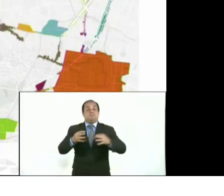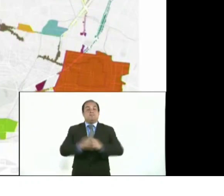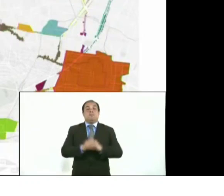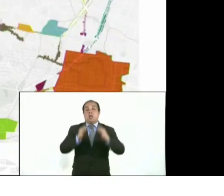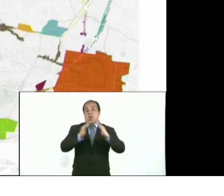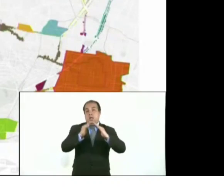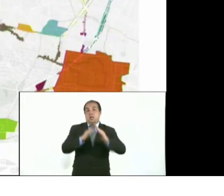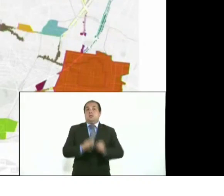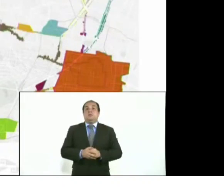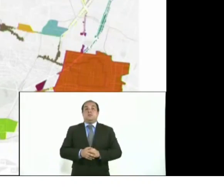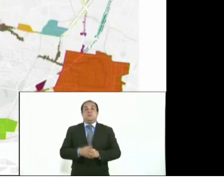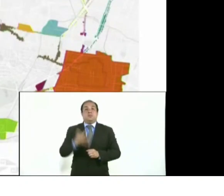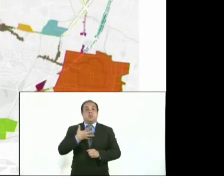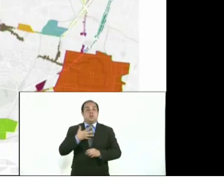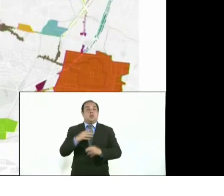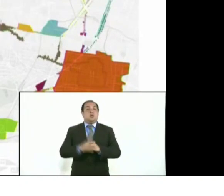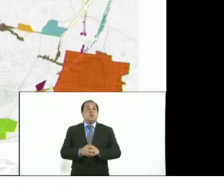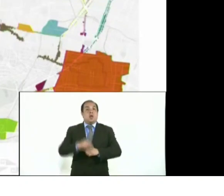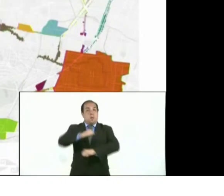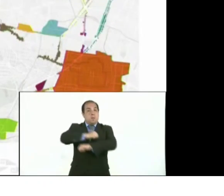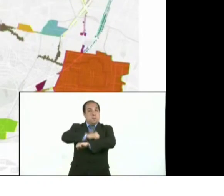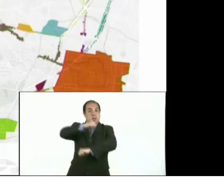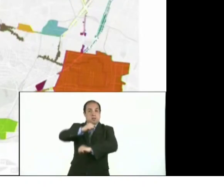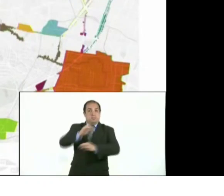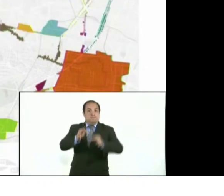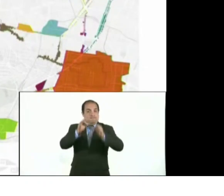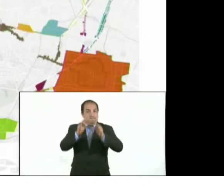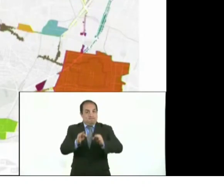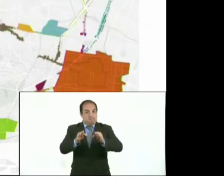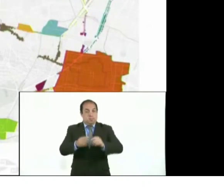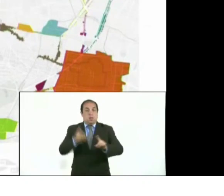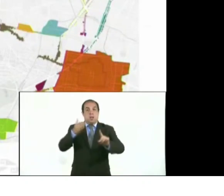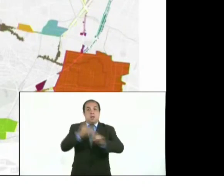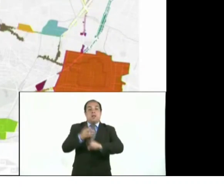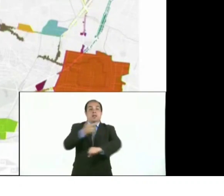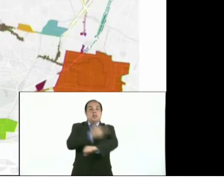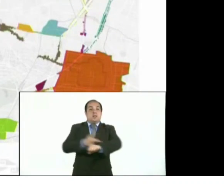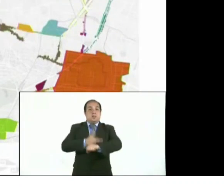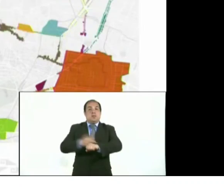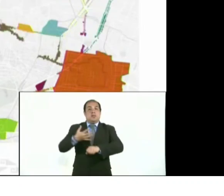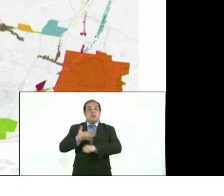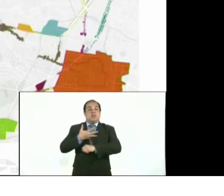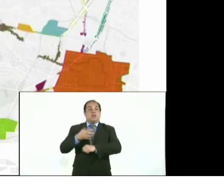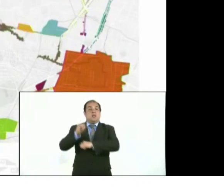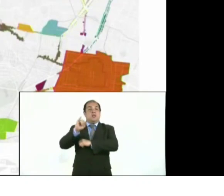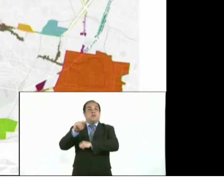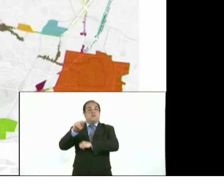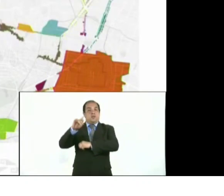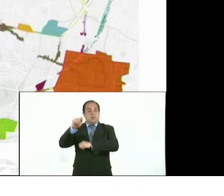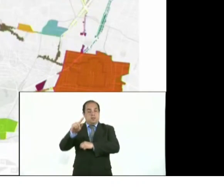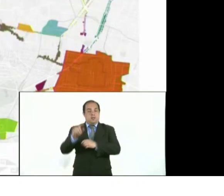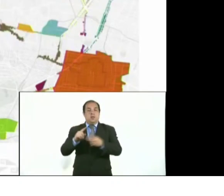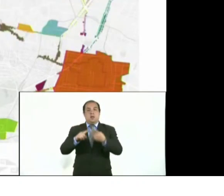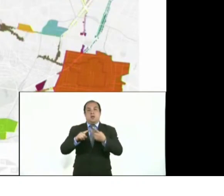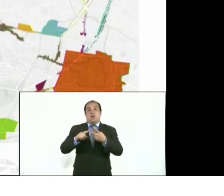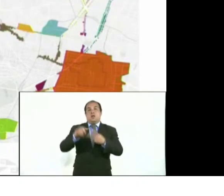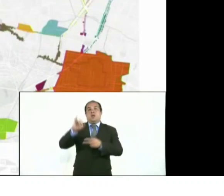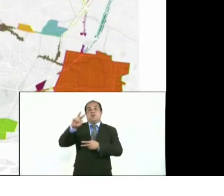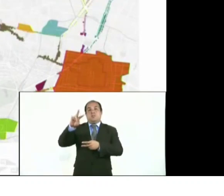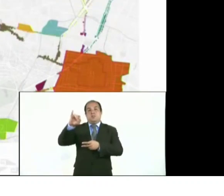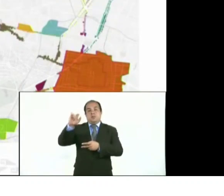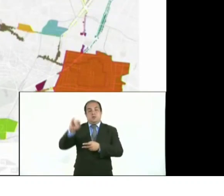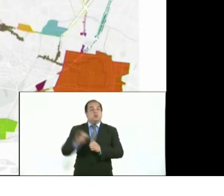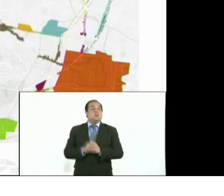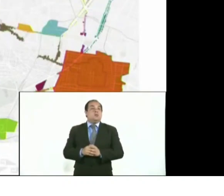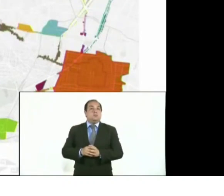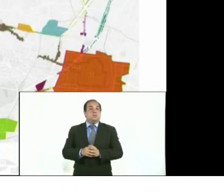ventanilla específica para trámites que provengan del Infonavit, ventanilla única INVI Infonavit.